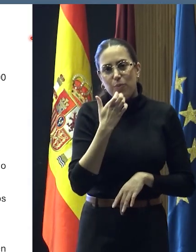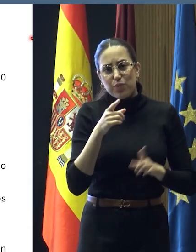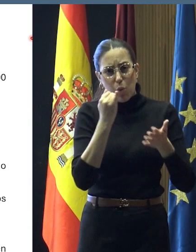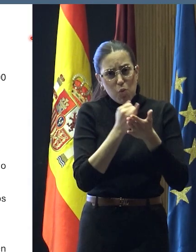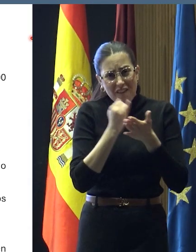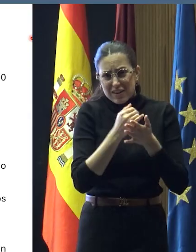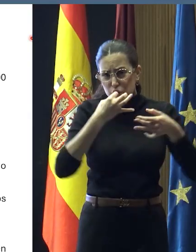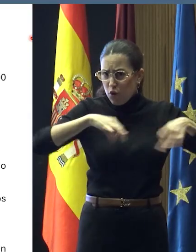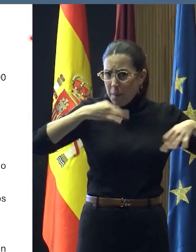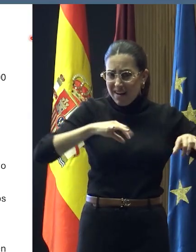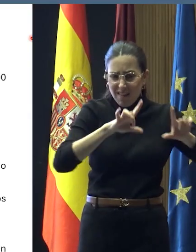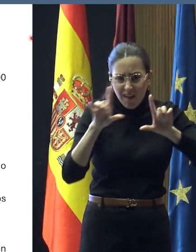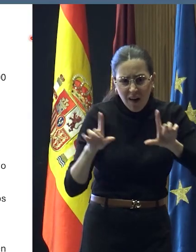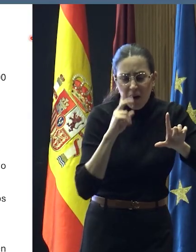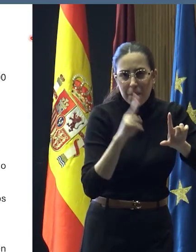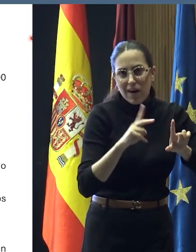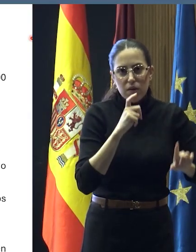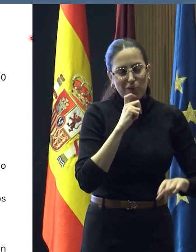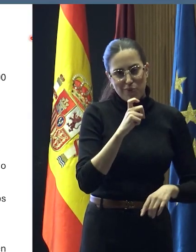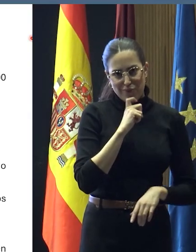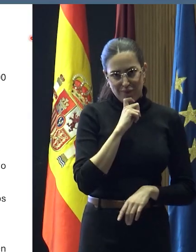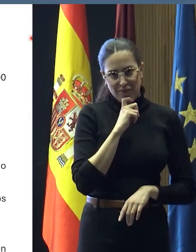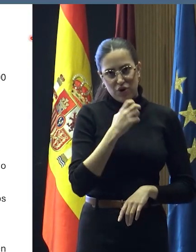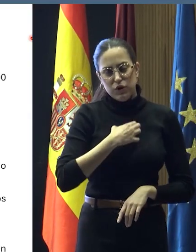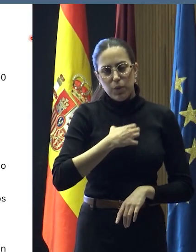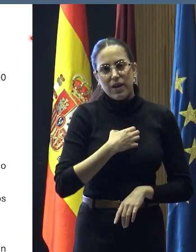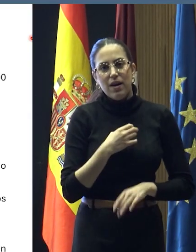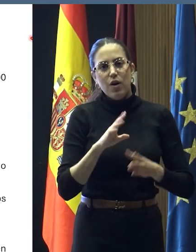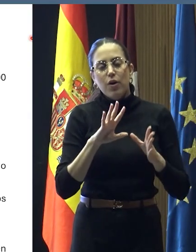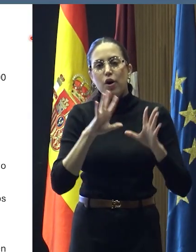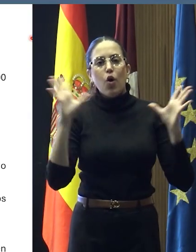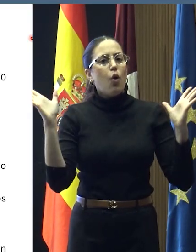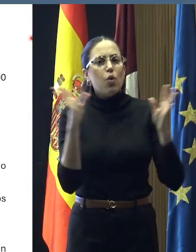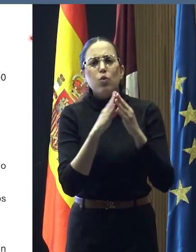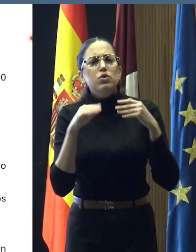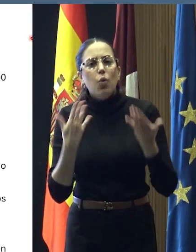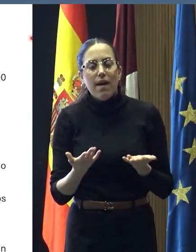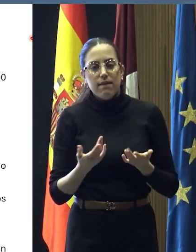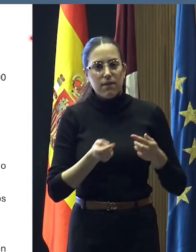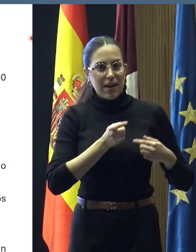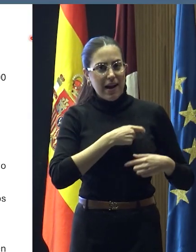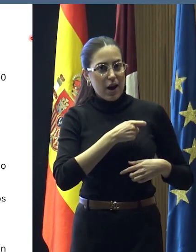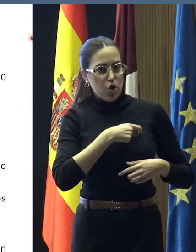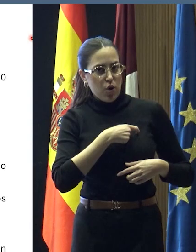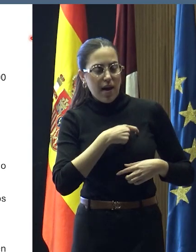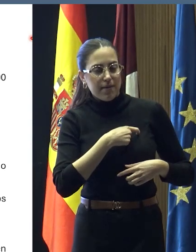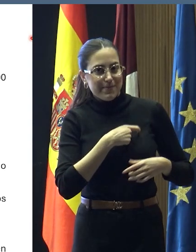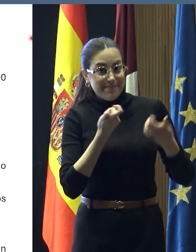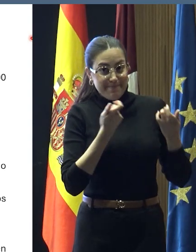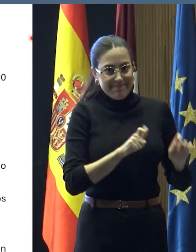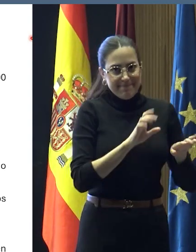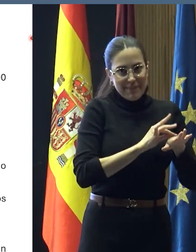estándar. ¿Qué conclusión? Pues que la cardiología llevaba décadas utilizando herramientas